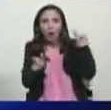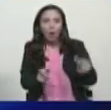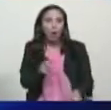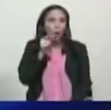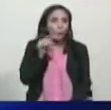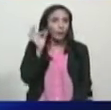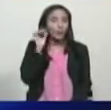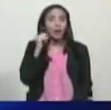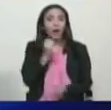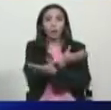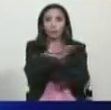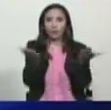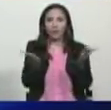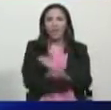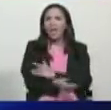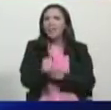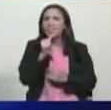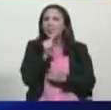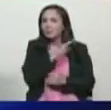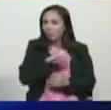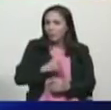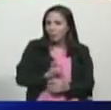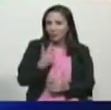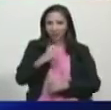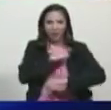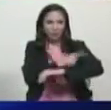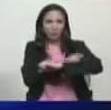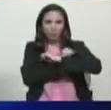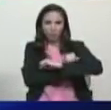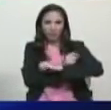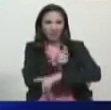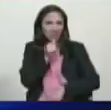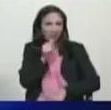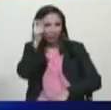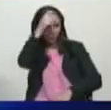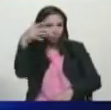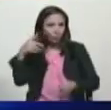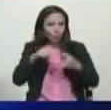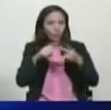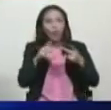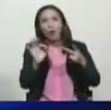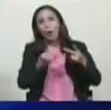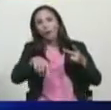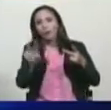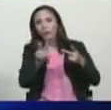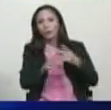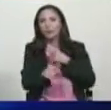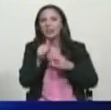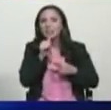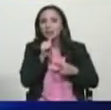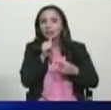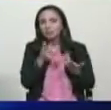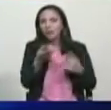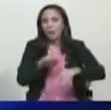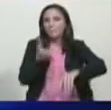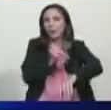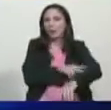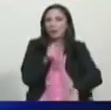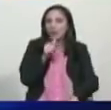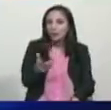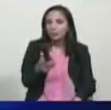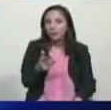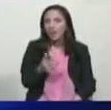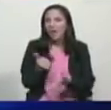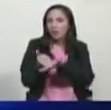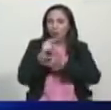pueblo venezolano, ¿quién va a poder más? ¿Donald Trump o la patria venezolana? ¿Quién va a poder más?